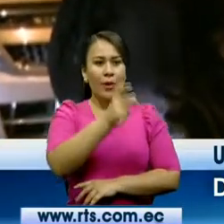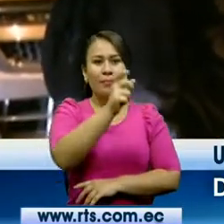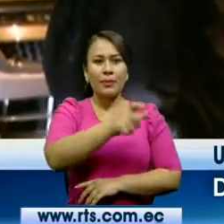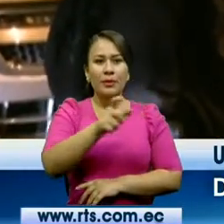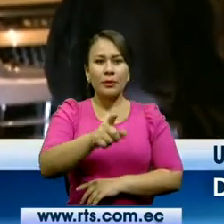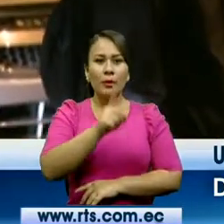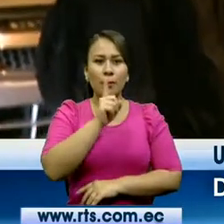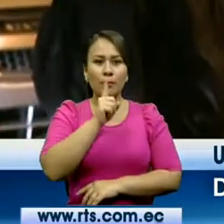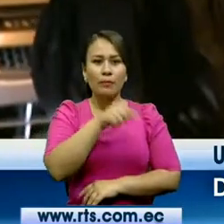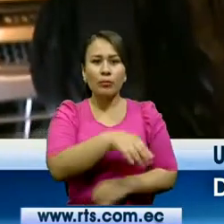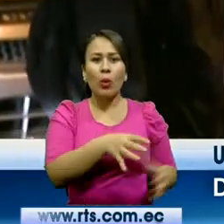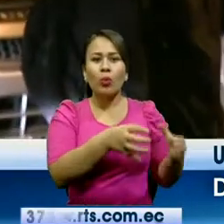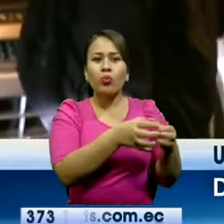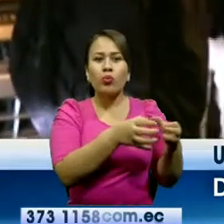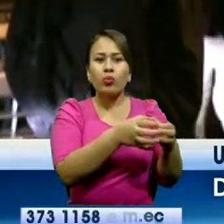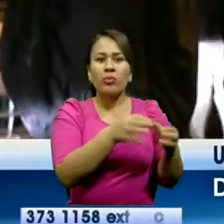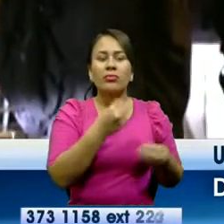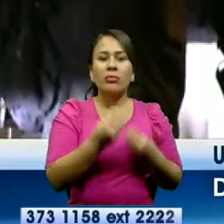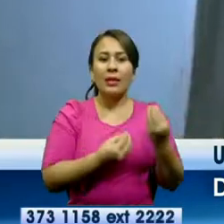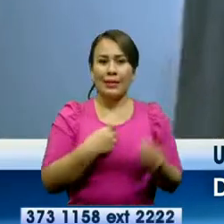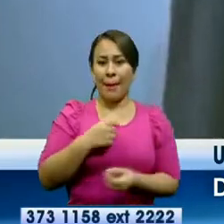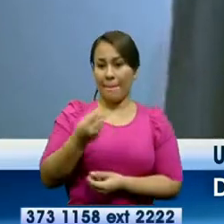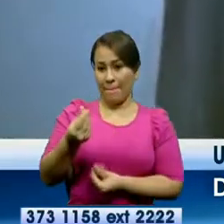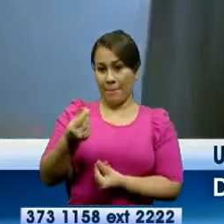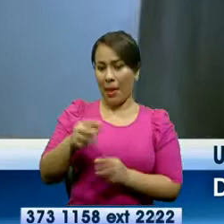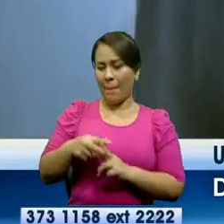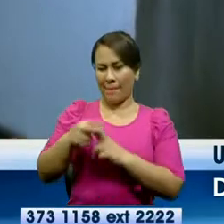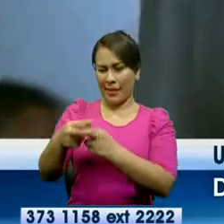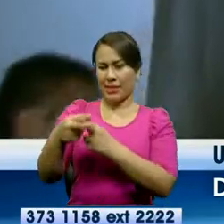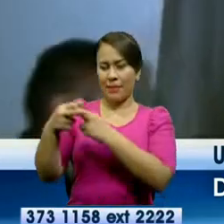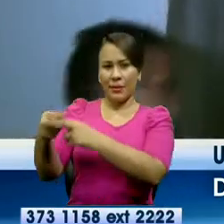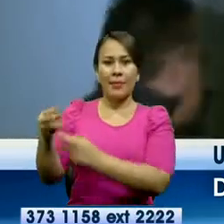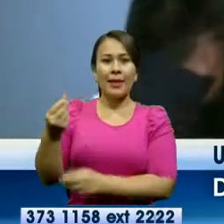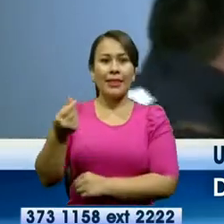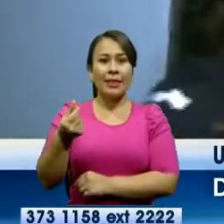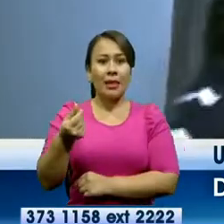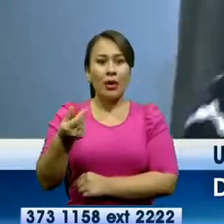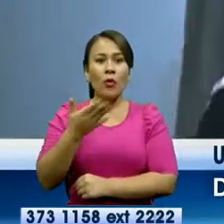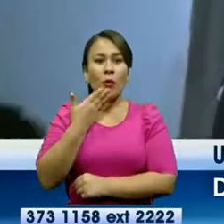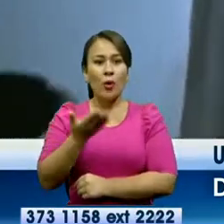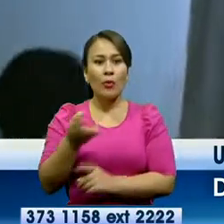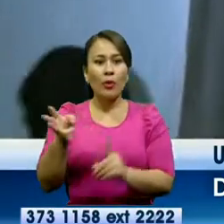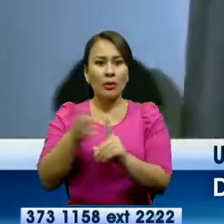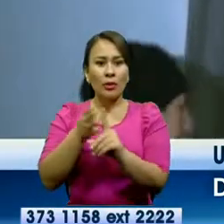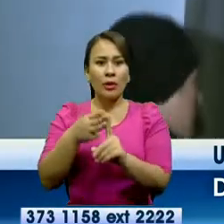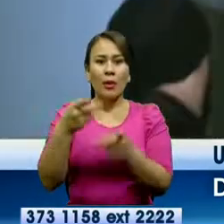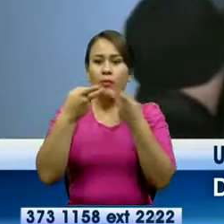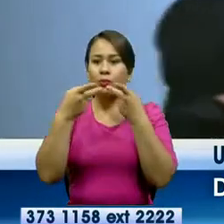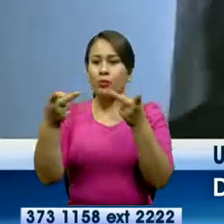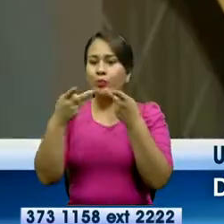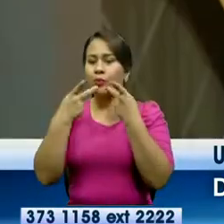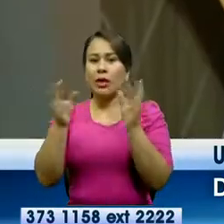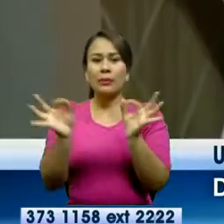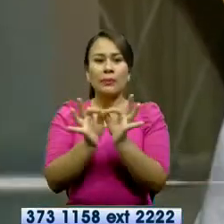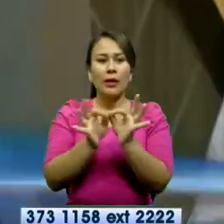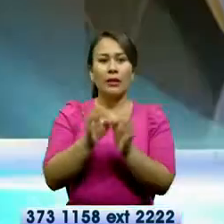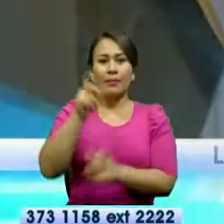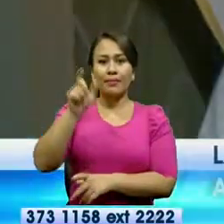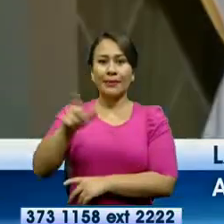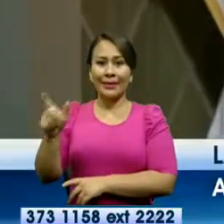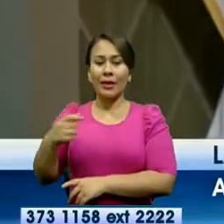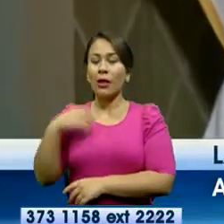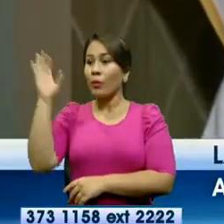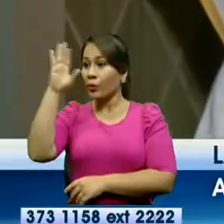de una supuesta organización que ofrecía préstamos a través de redes sociales. Supuestamente la oferta era buena y tentadora para quienes